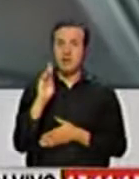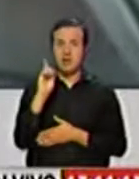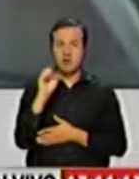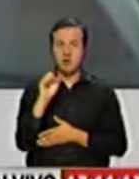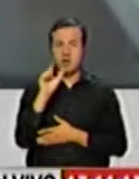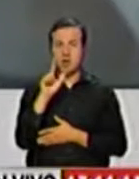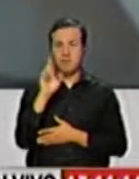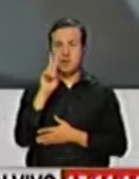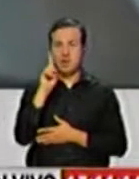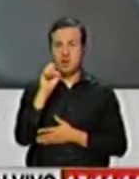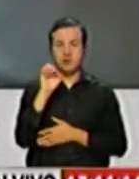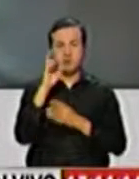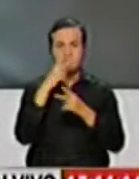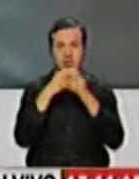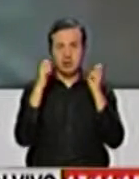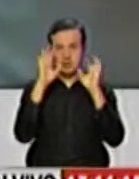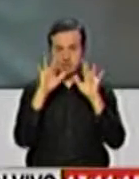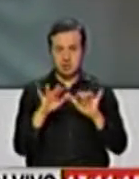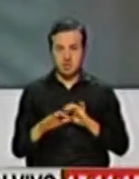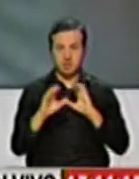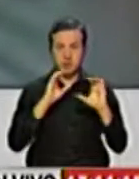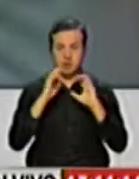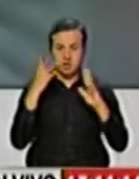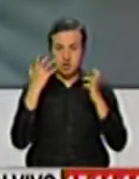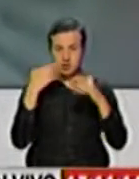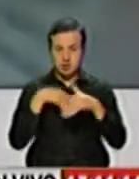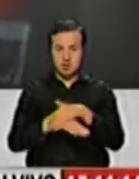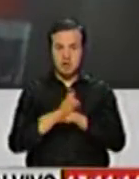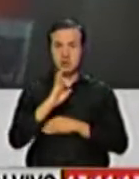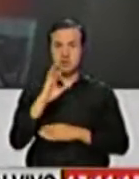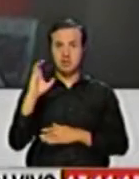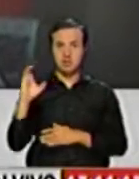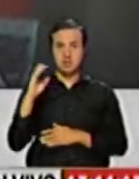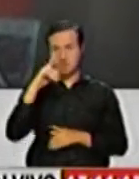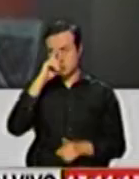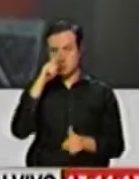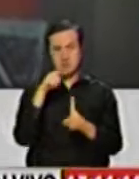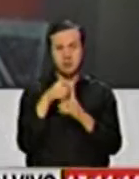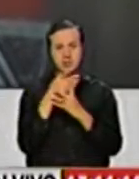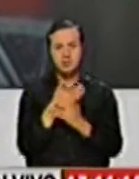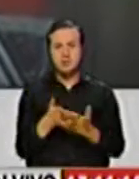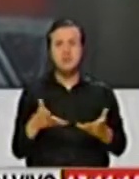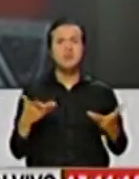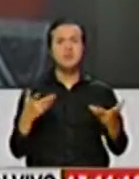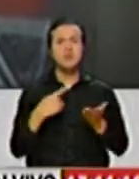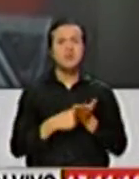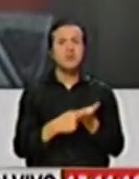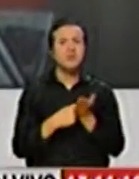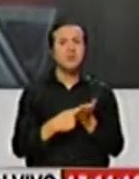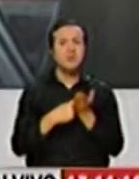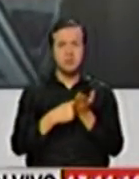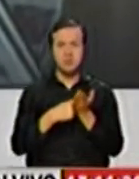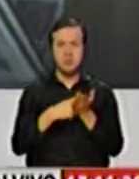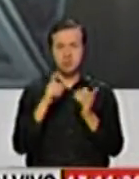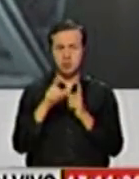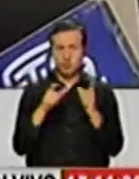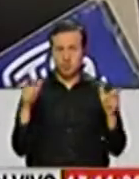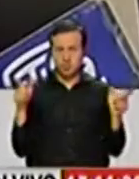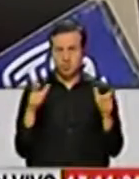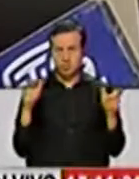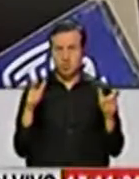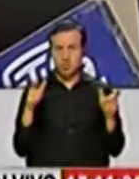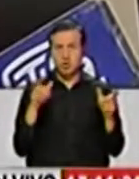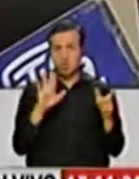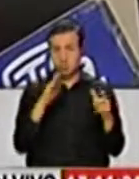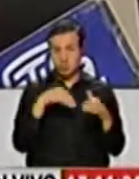Alvarado, exsecretario de Comunicación, intentando ingresar a TC Televisión. El objetivo habría sido reunirse con personal de la televisora. Él